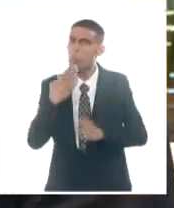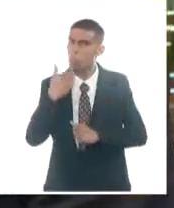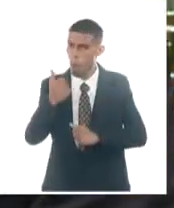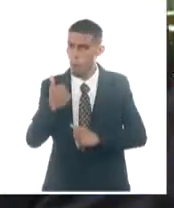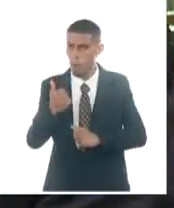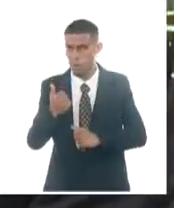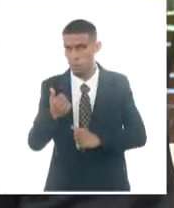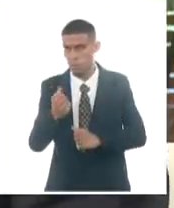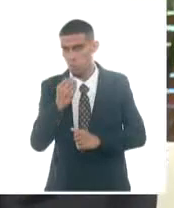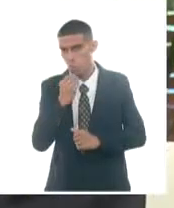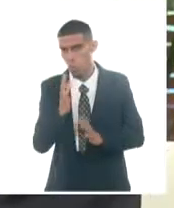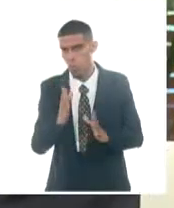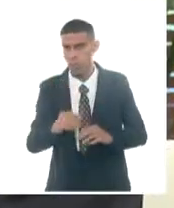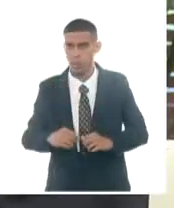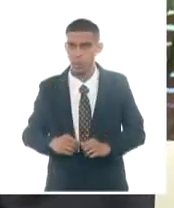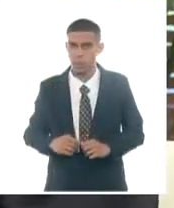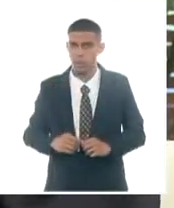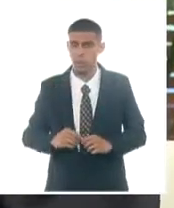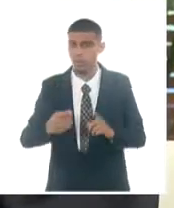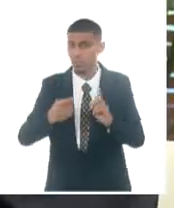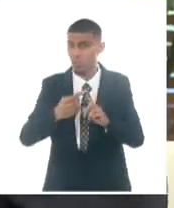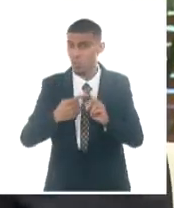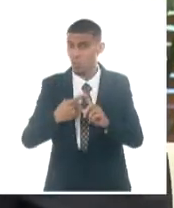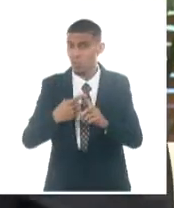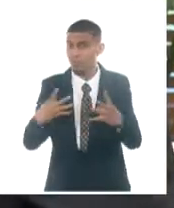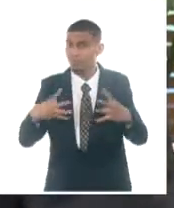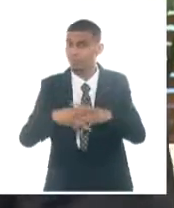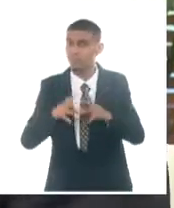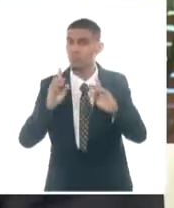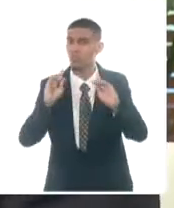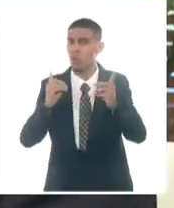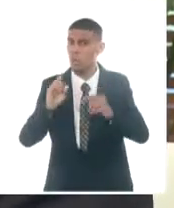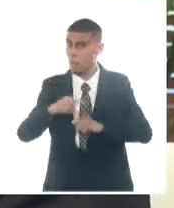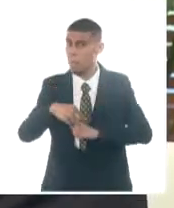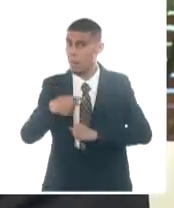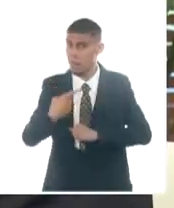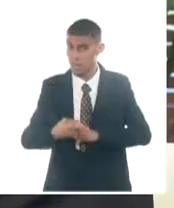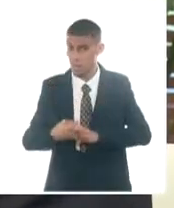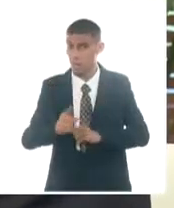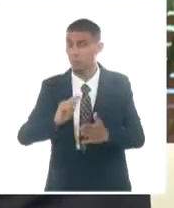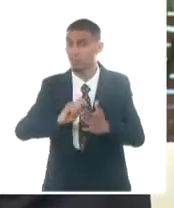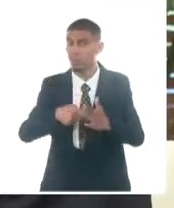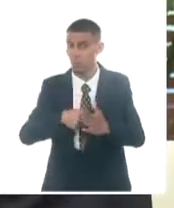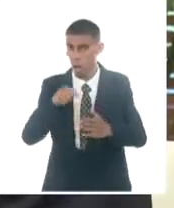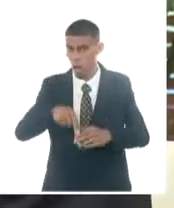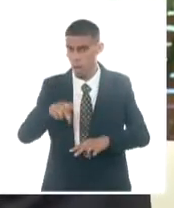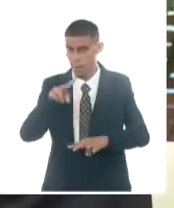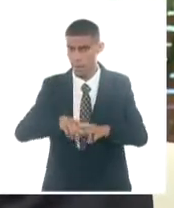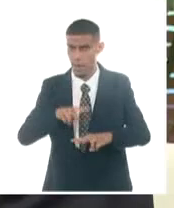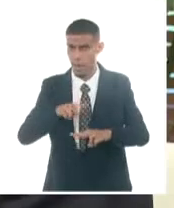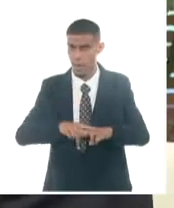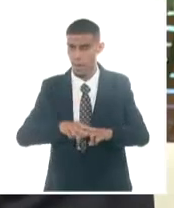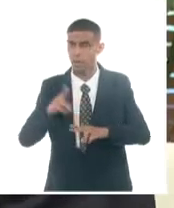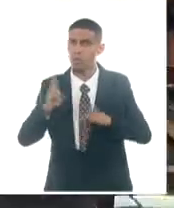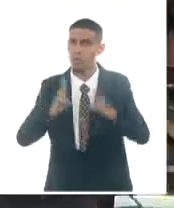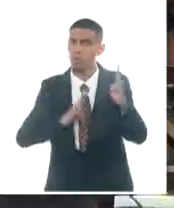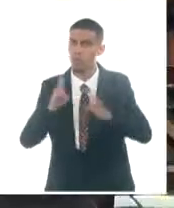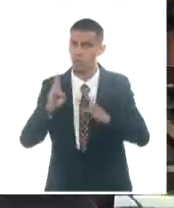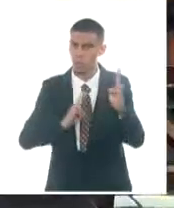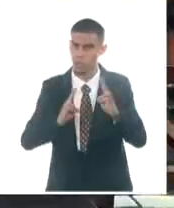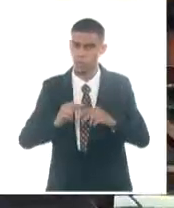lugar. Uno es el mecanismo de consultas políticas e intercancillerías, que mañana se debe firmar un memorándum de